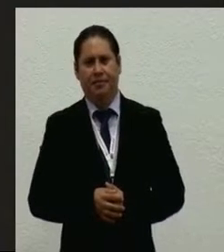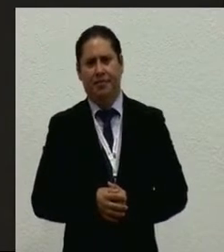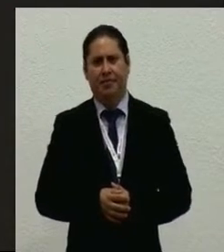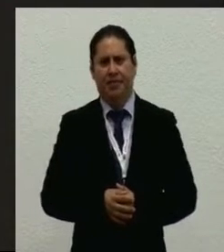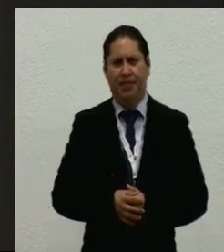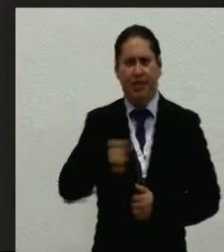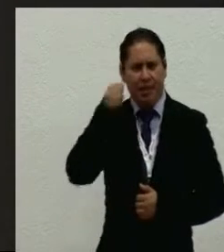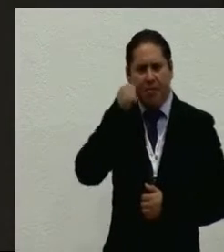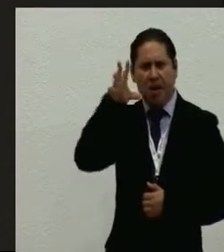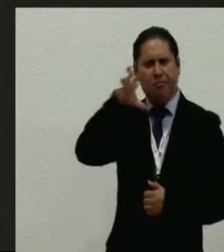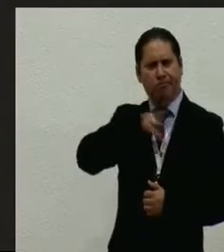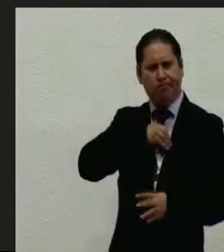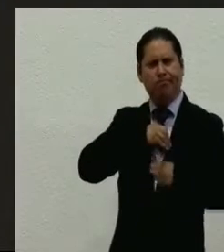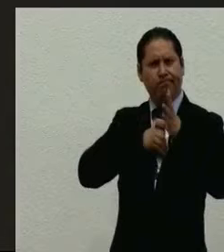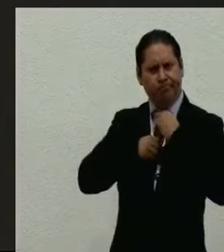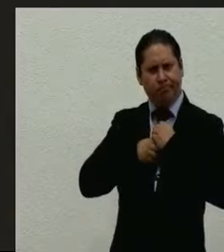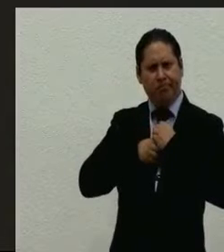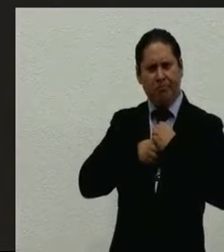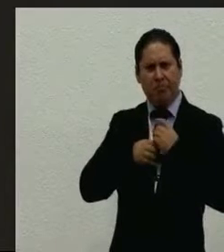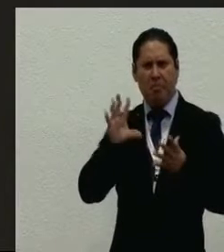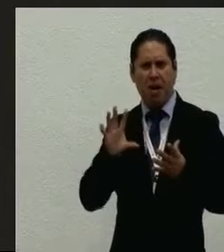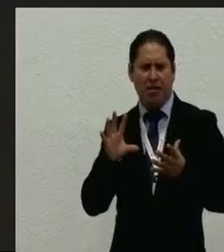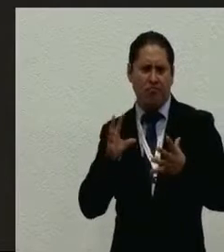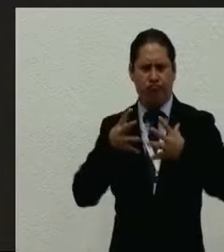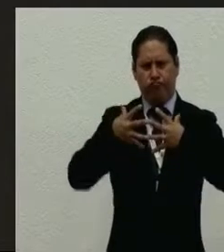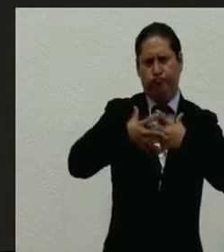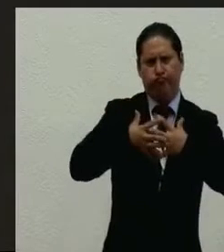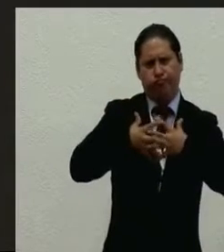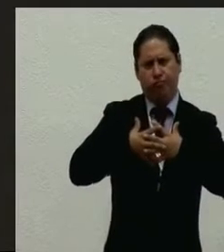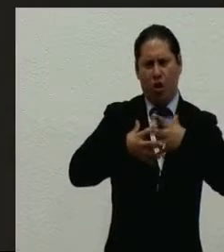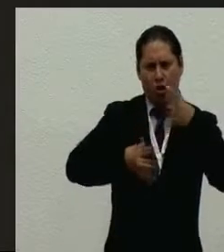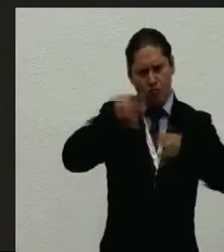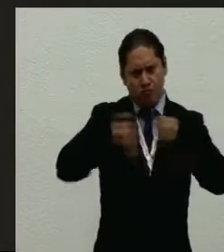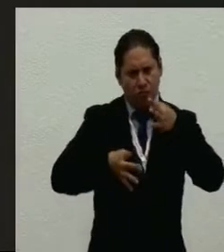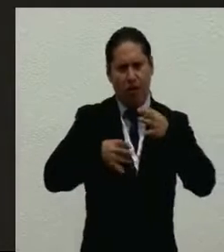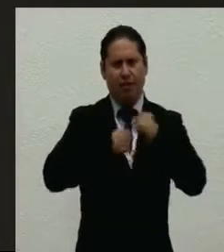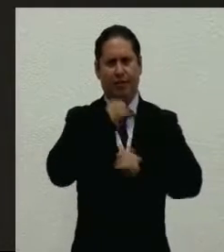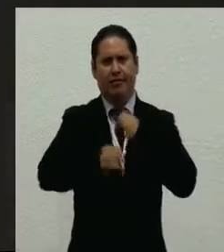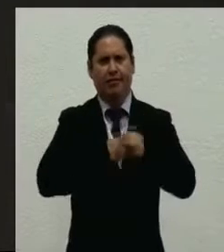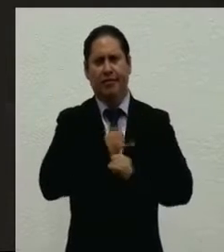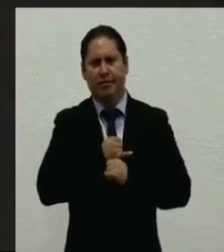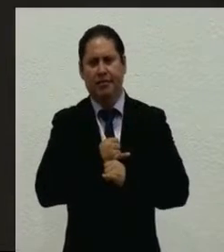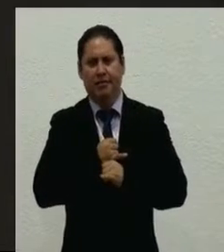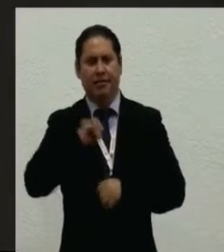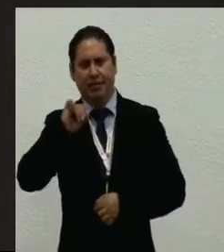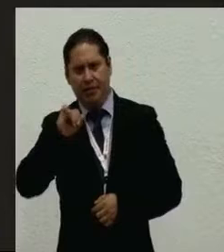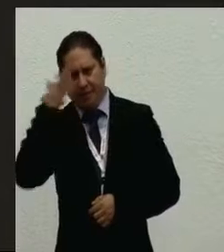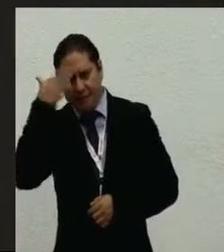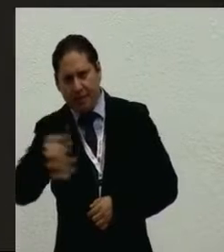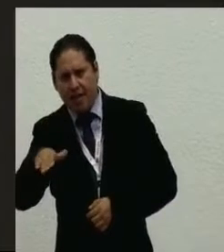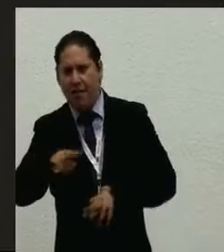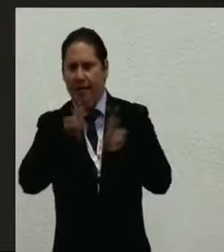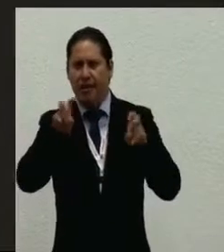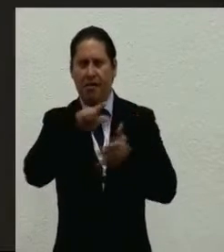asimilando y acoplándonos al sistema jurídico internacional. Lo sabemos todos que en el tema